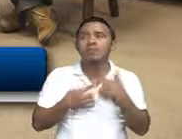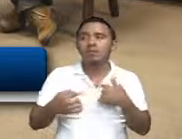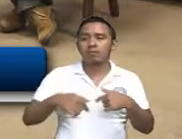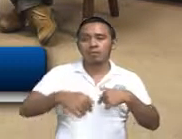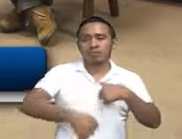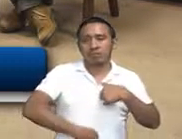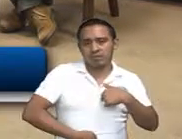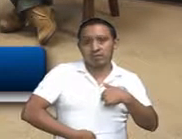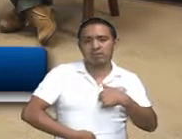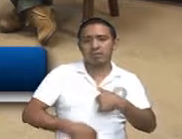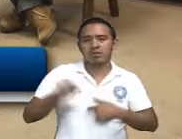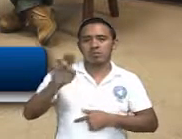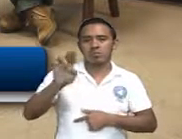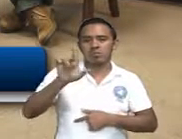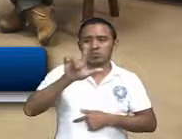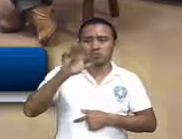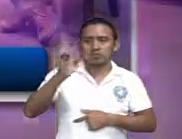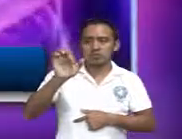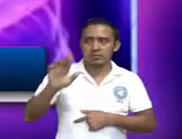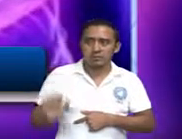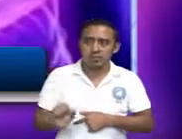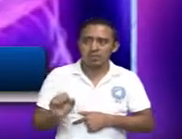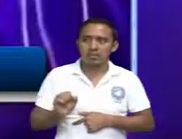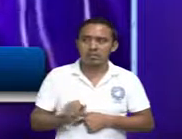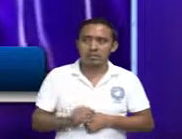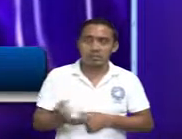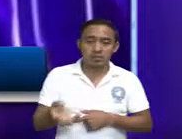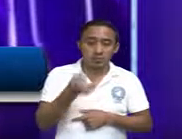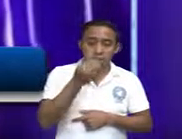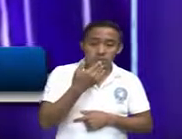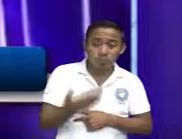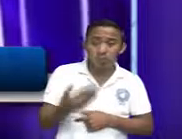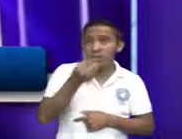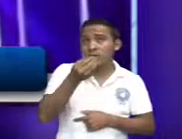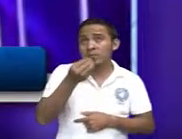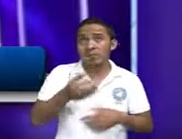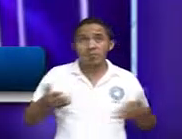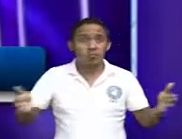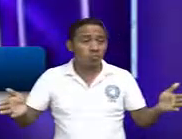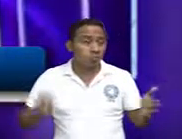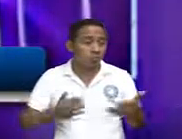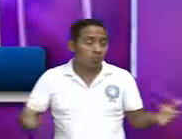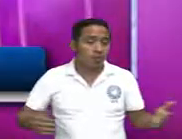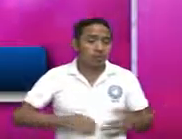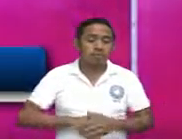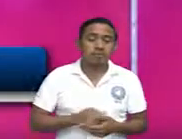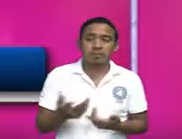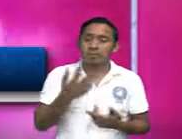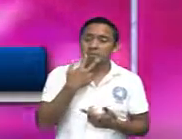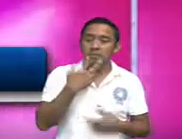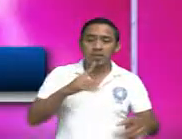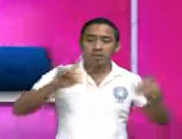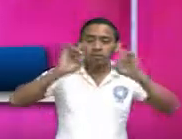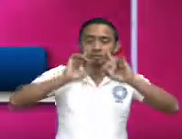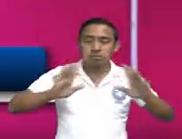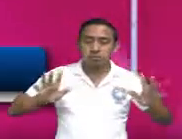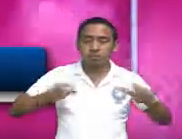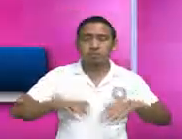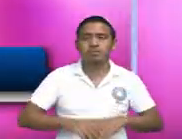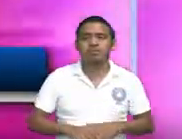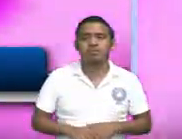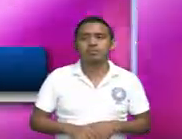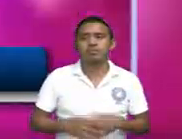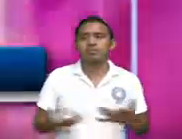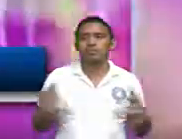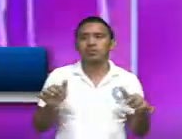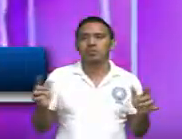gástricas. Porque son pacientes que no tienen una buena alimentación, no se cuidan. Ahora, ¿cuál tiene que